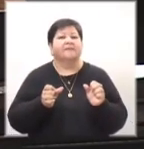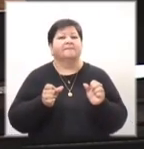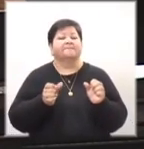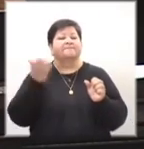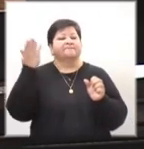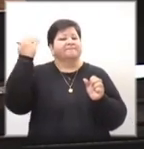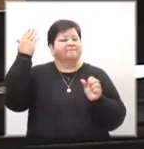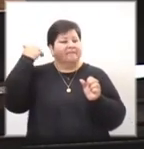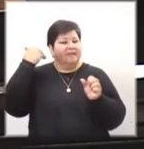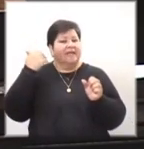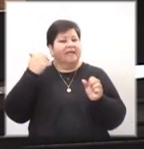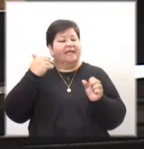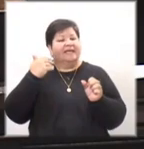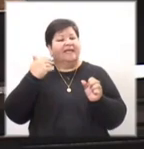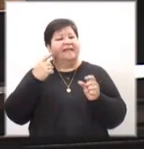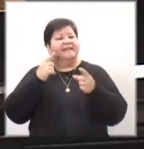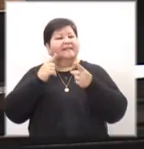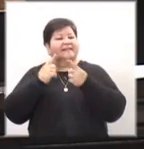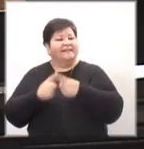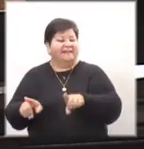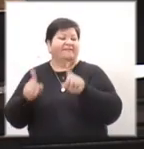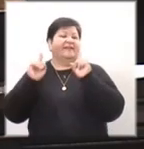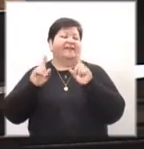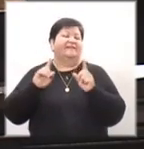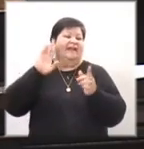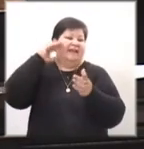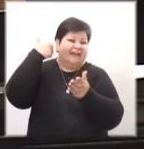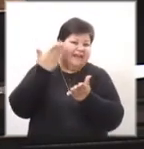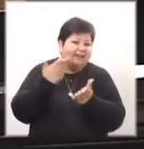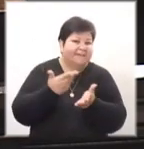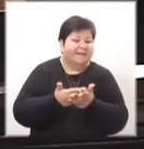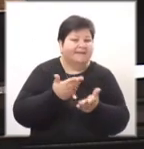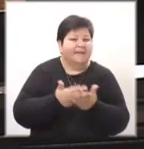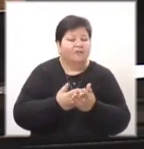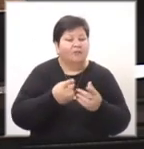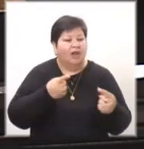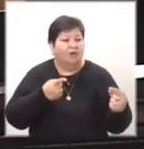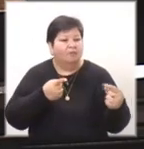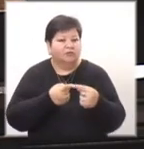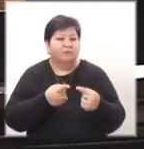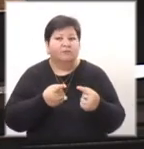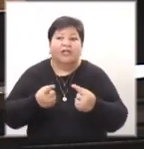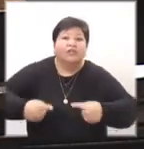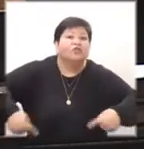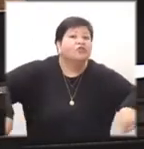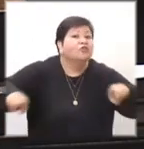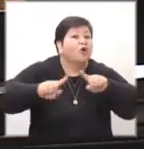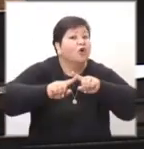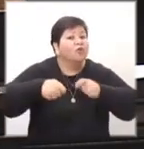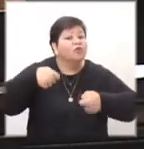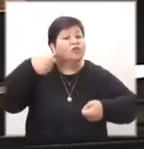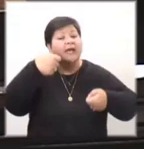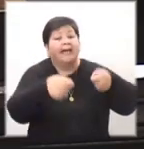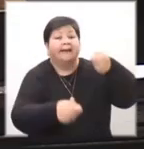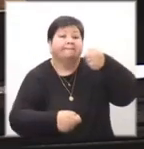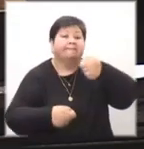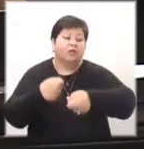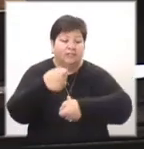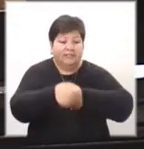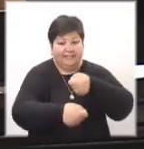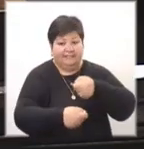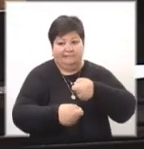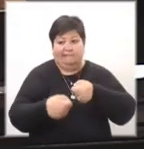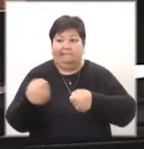la reforma planteada por la coalición. Todos tenían que aportar a la sostenibilidad. El costo se repartió